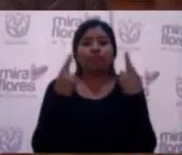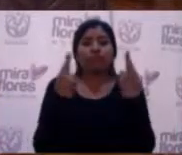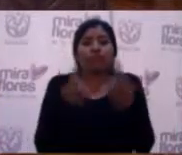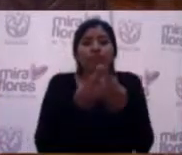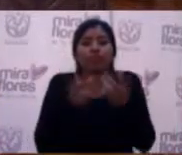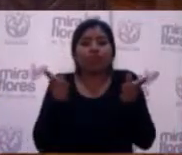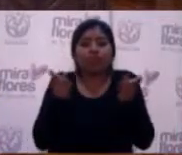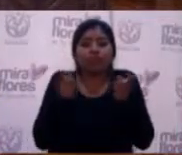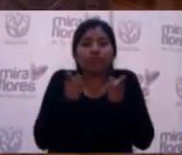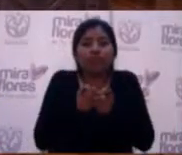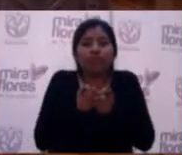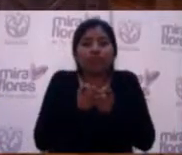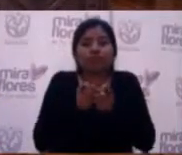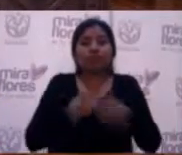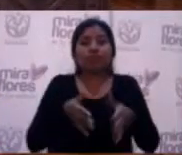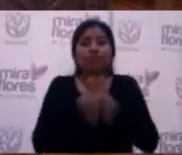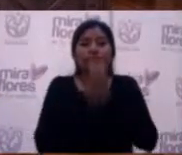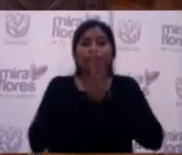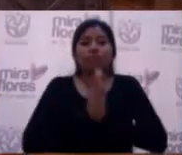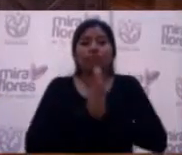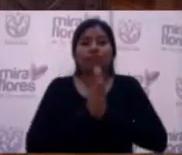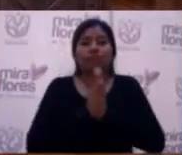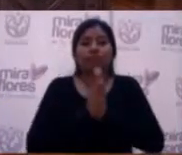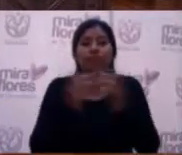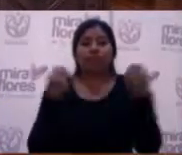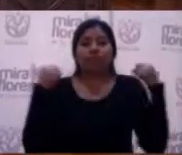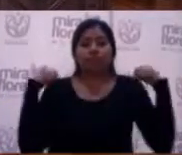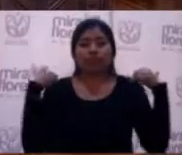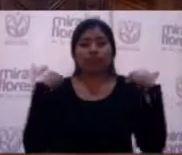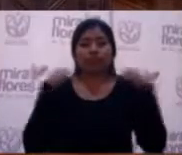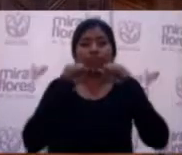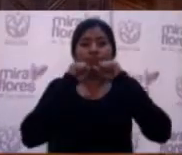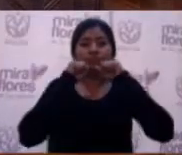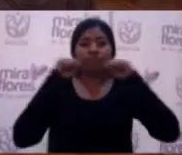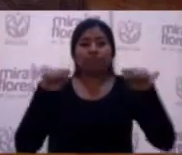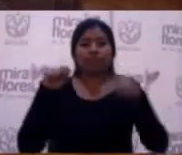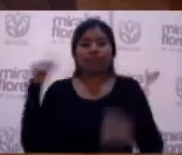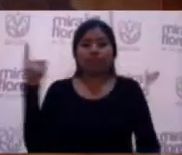a pedirle a nuestra secretaria general de consejo que se sirva a pasar la lista del caso.